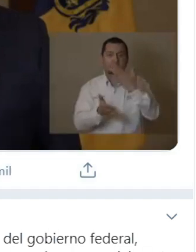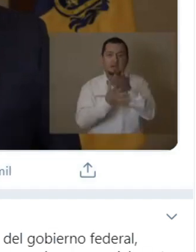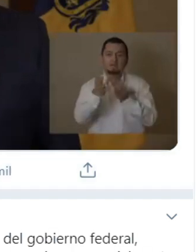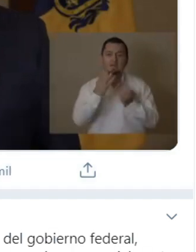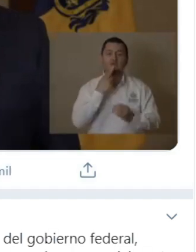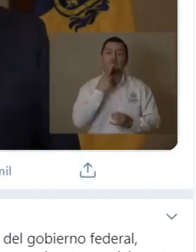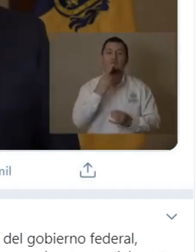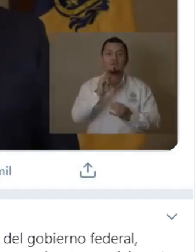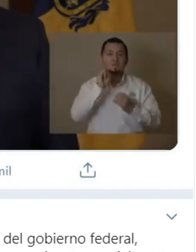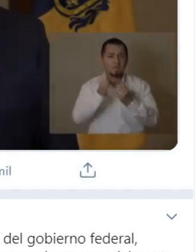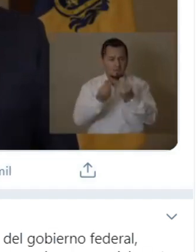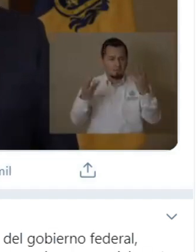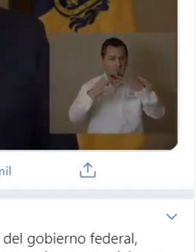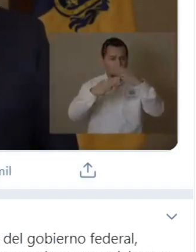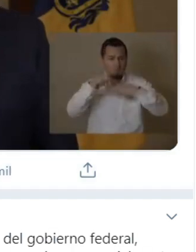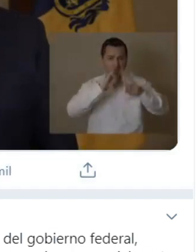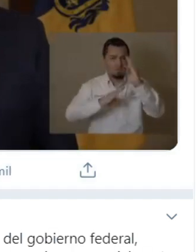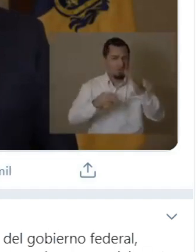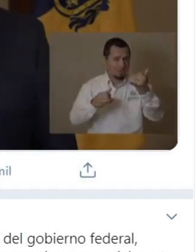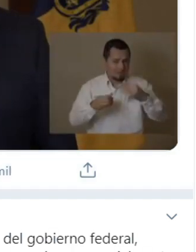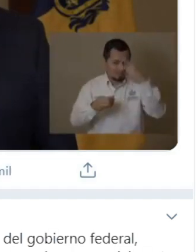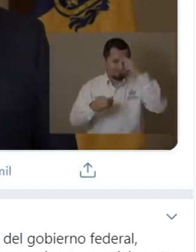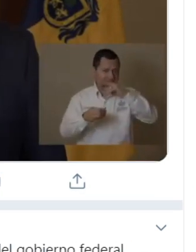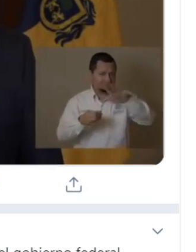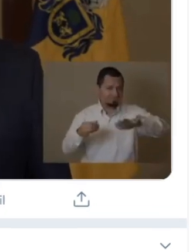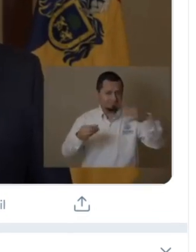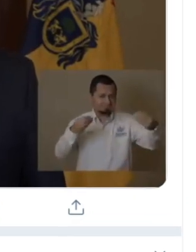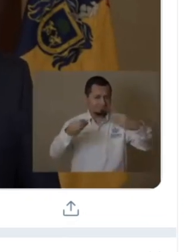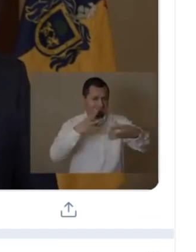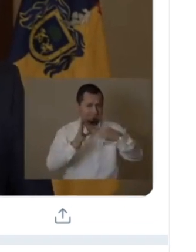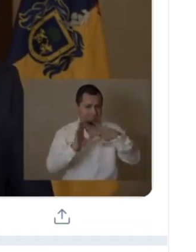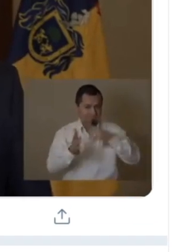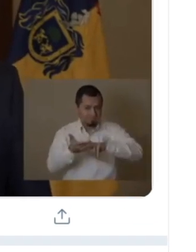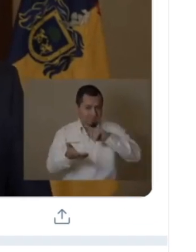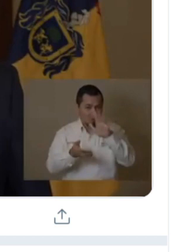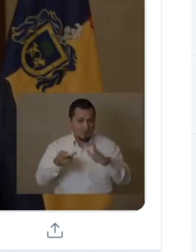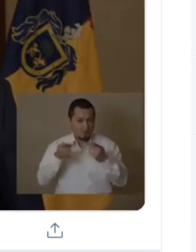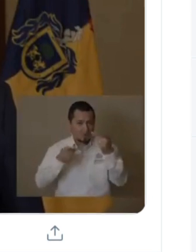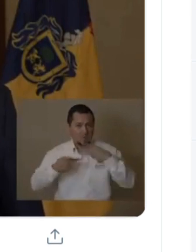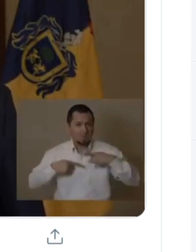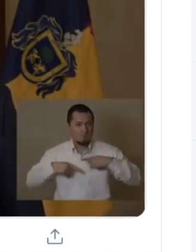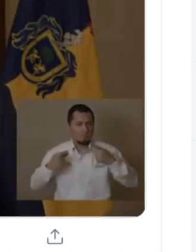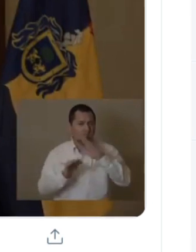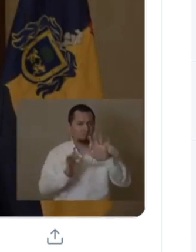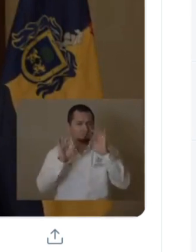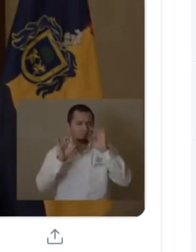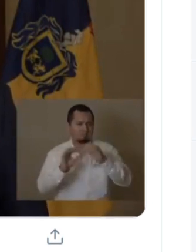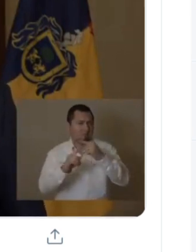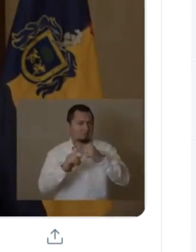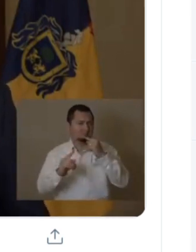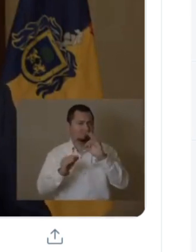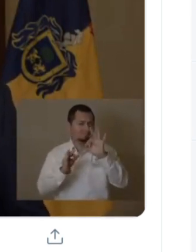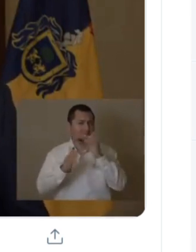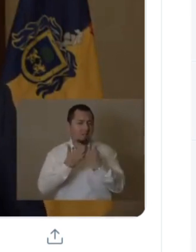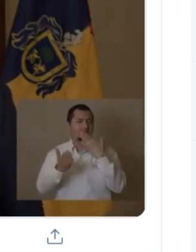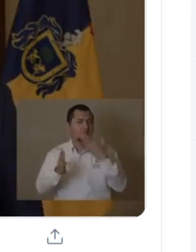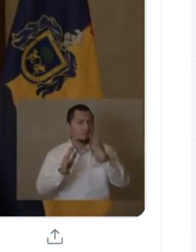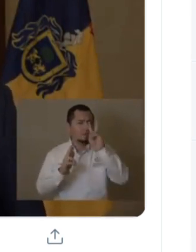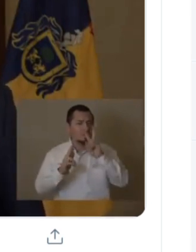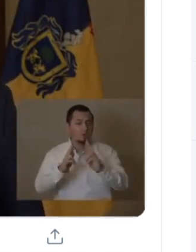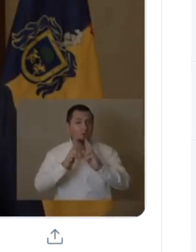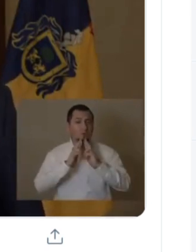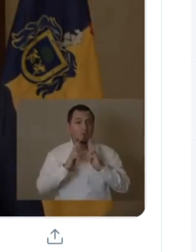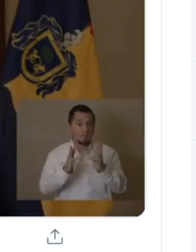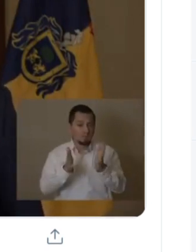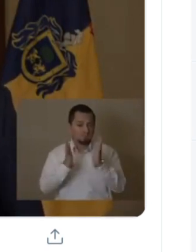exhibe. El día de hoy la Universidad de Guadalajara presentó la evaluación de resultados del Plan Jalisco COVID-19 que pusimos en marcha el pasado 12 de marzo. Su modelo predictivo alcanzó un